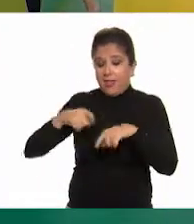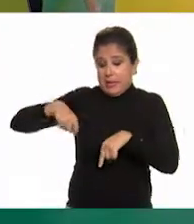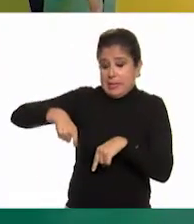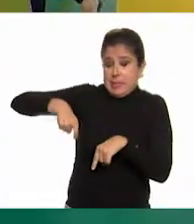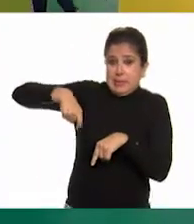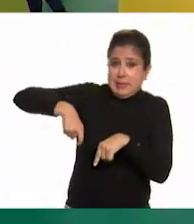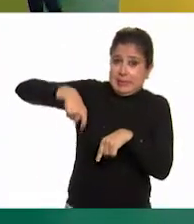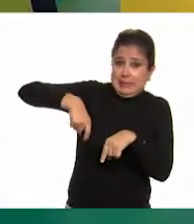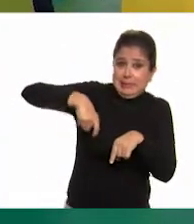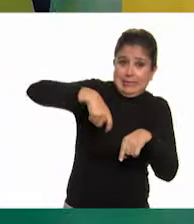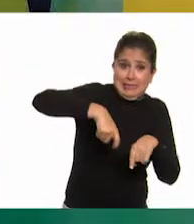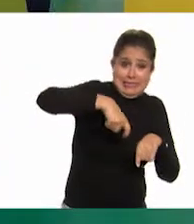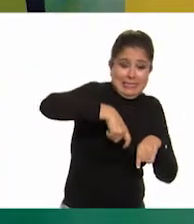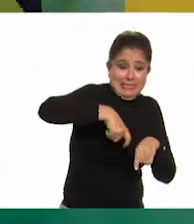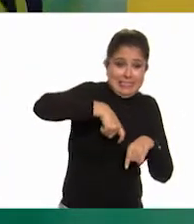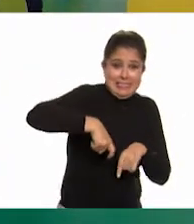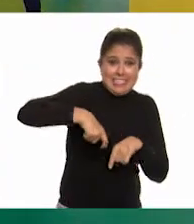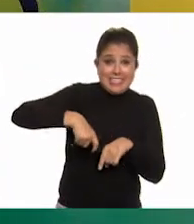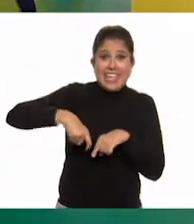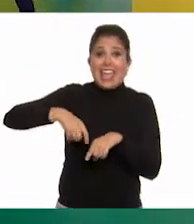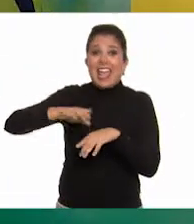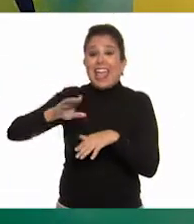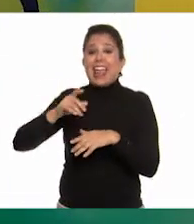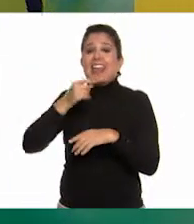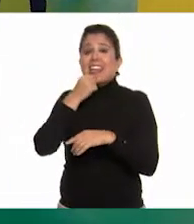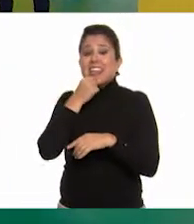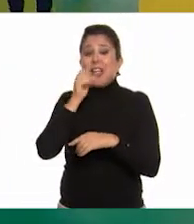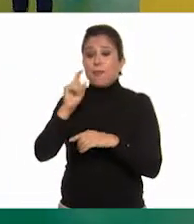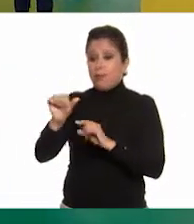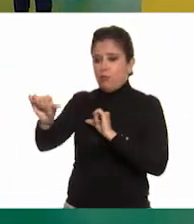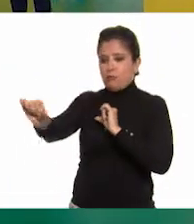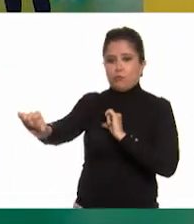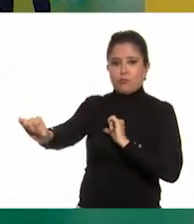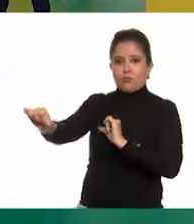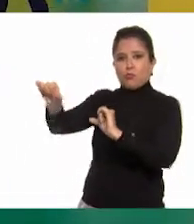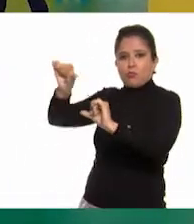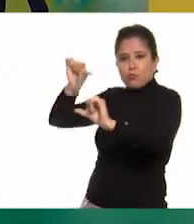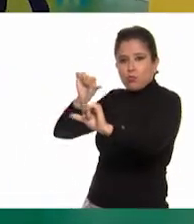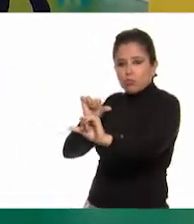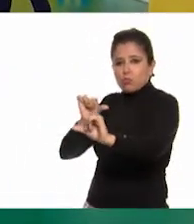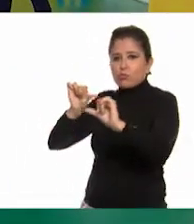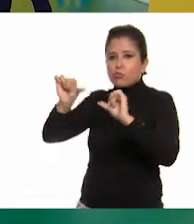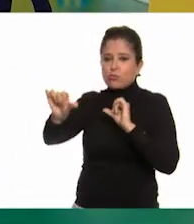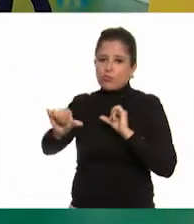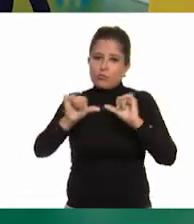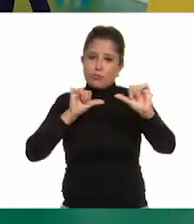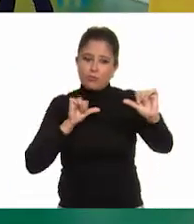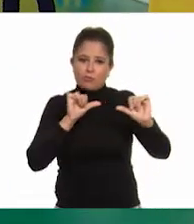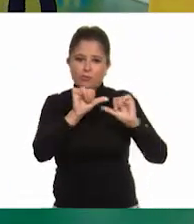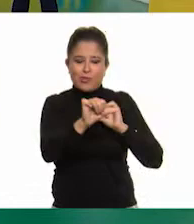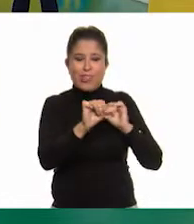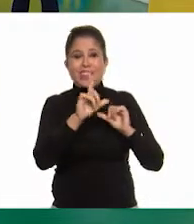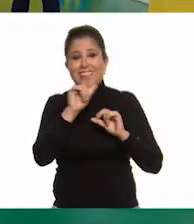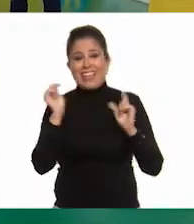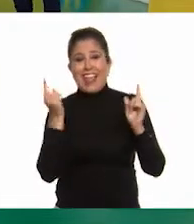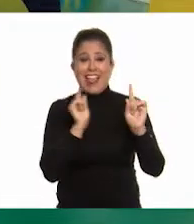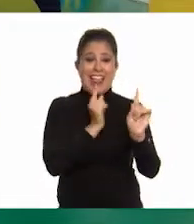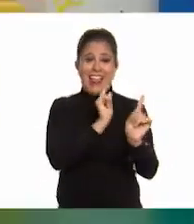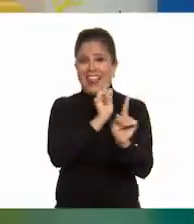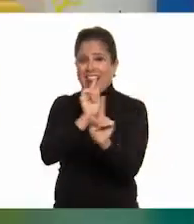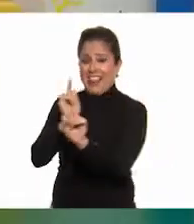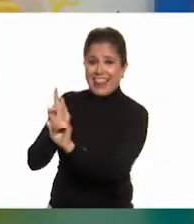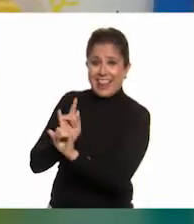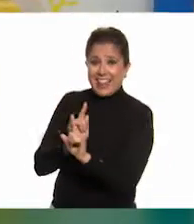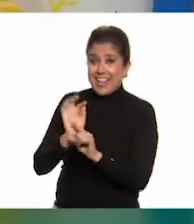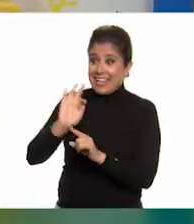con un solo pie, llegue al lugar de otra niña y se empiezan a corretear, ¿verdad? Y el objetivo es que